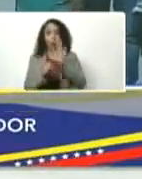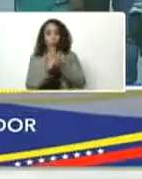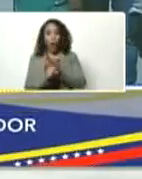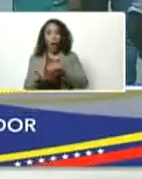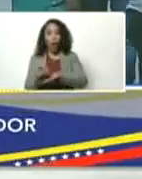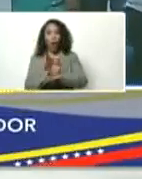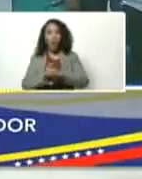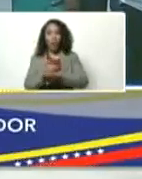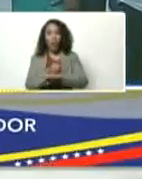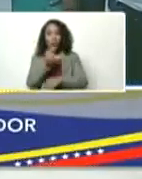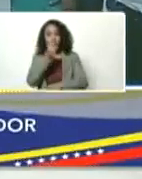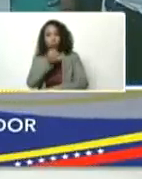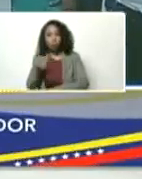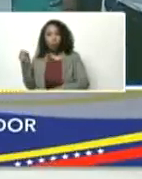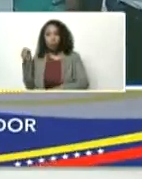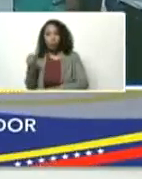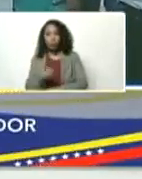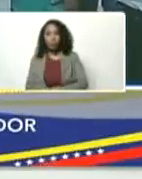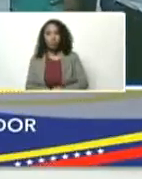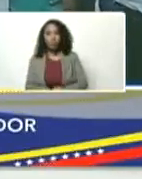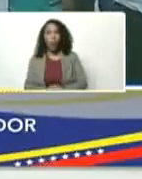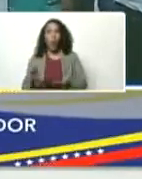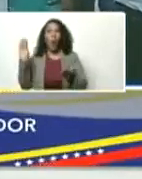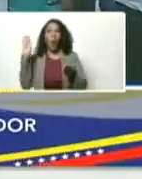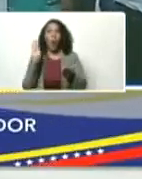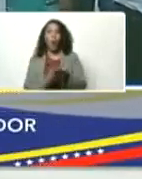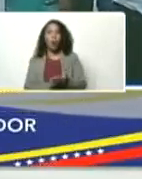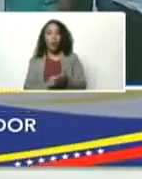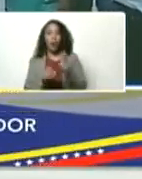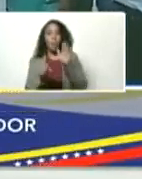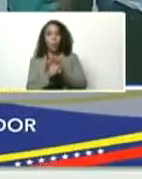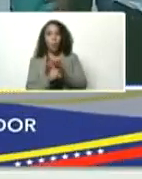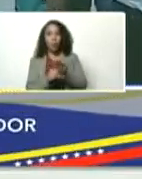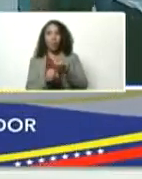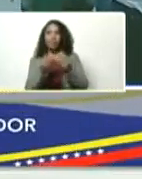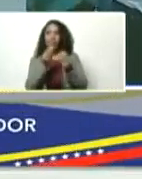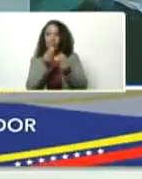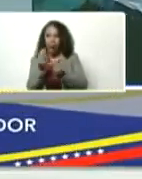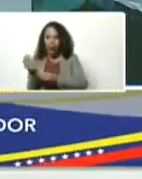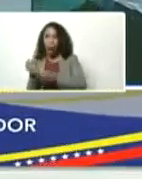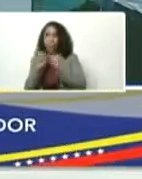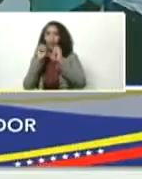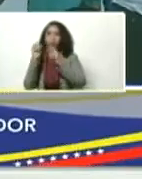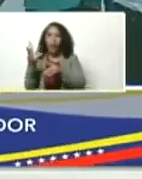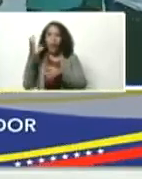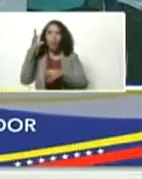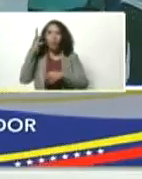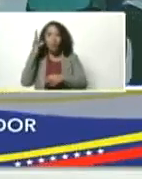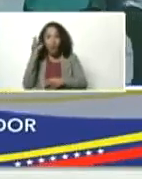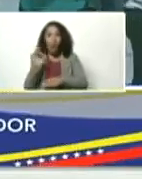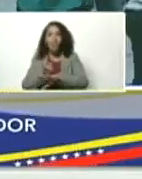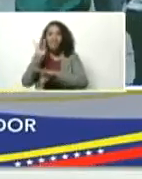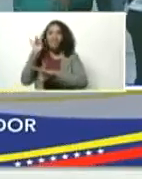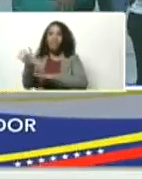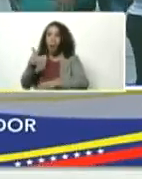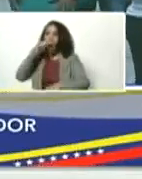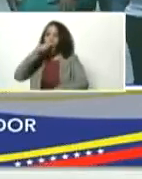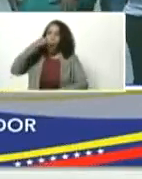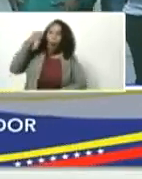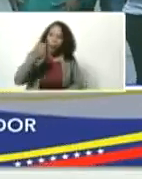el gobernador. Otra vez el monopolista. Dale oportunidad a las mujeres, deja el